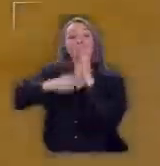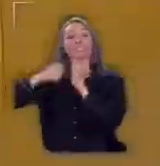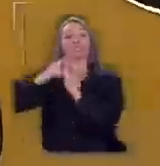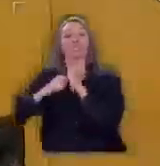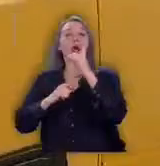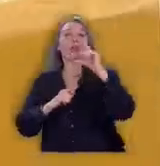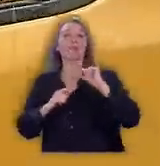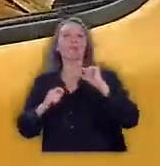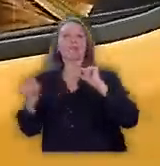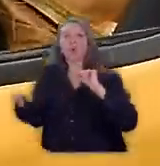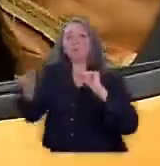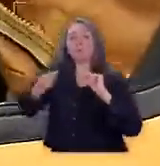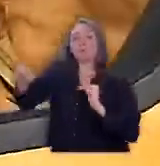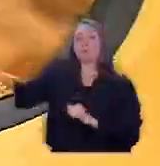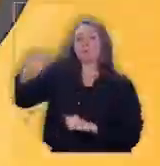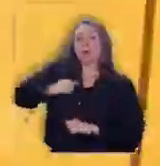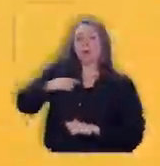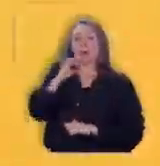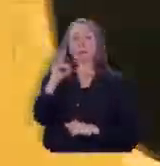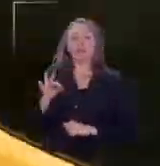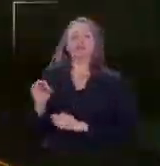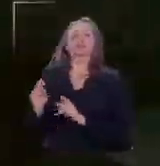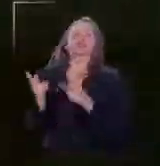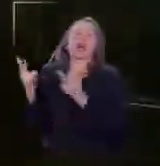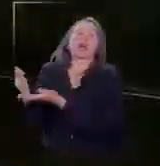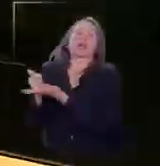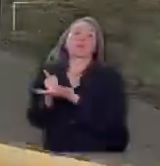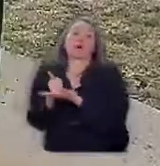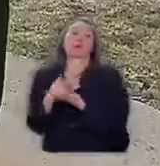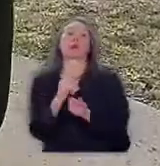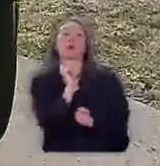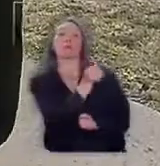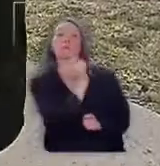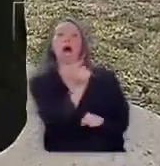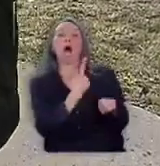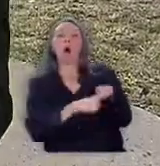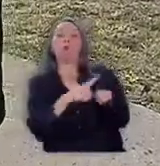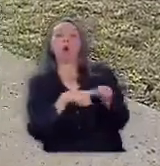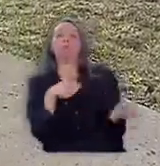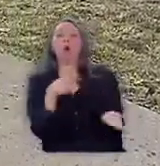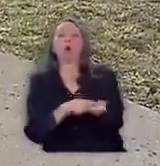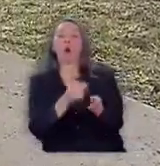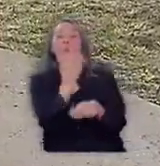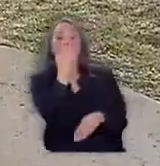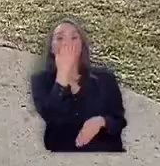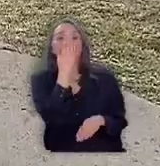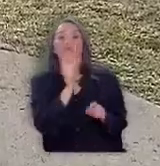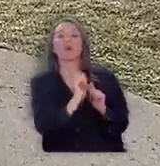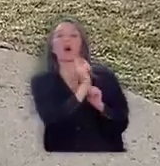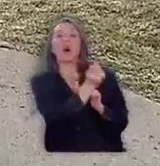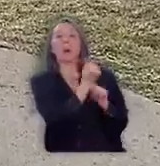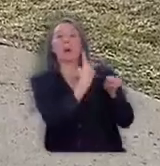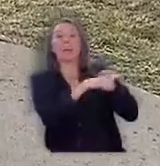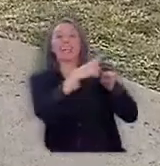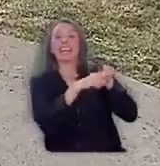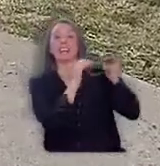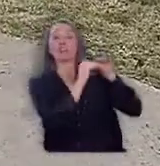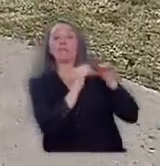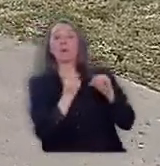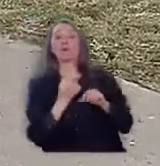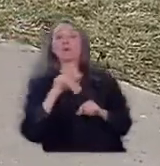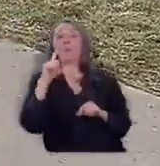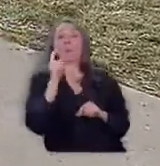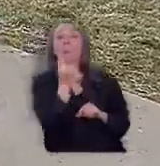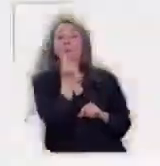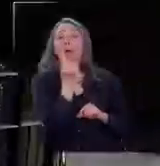mucho porque yo estoy pagando mi furgón y y el costo de que yo pago en el banco es muy alto Entonces